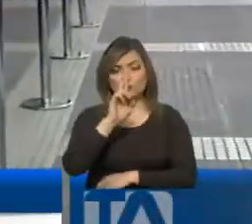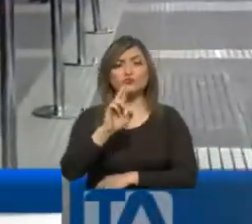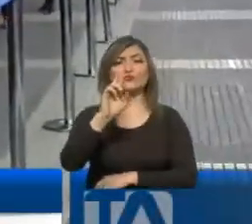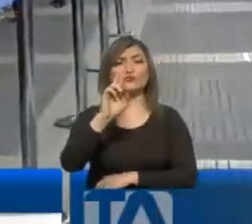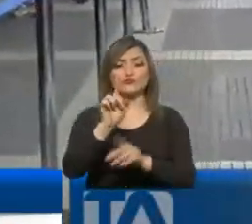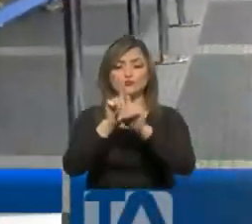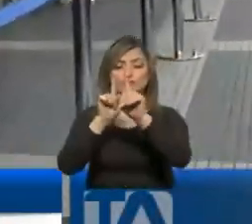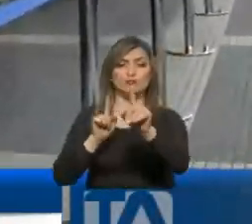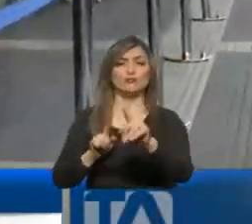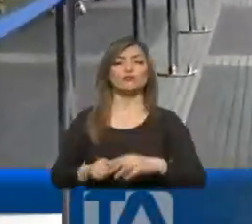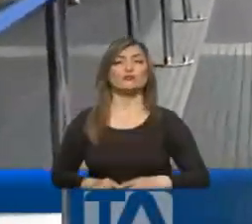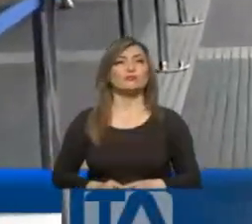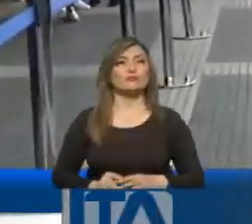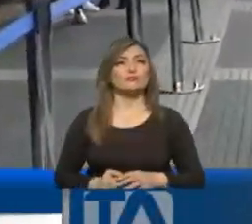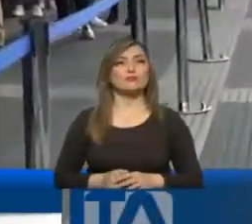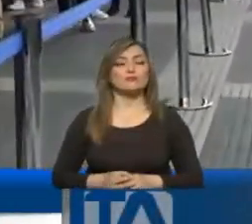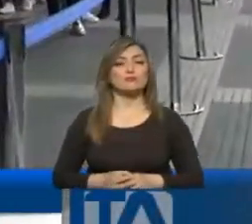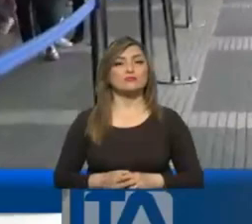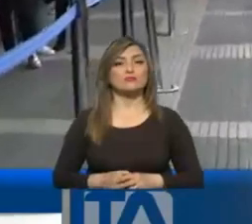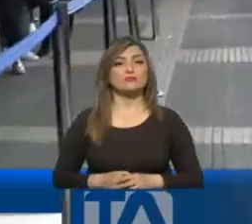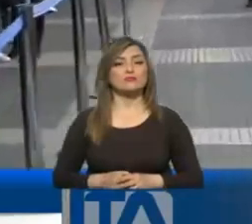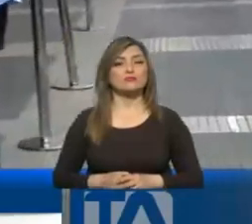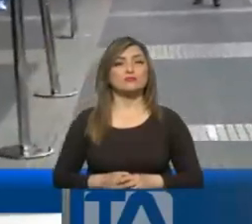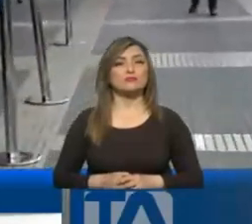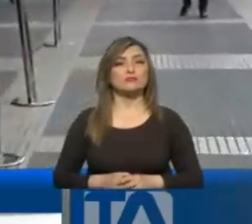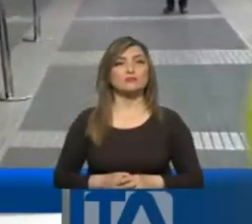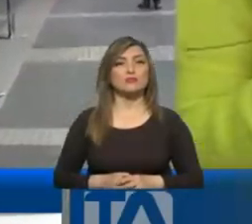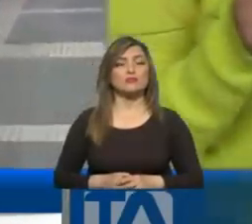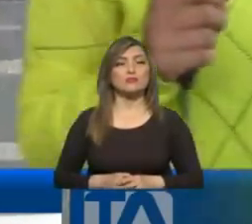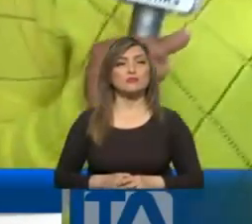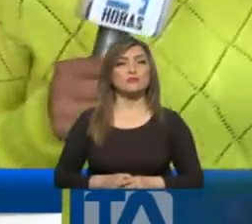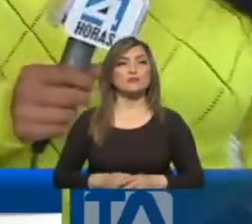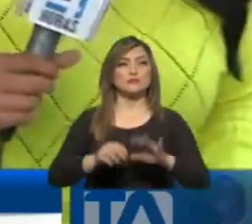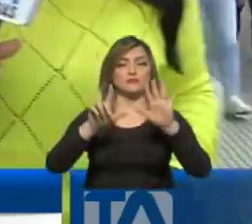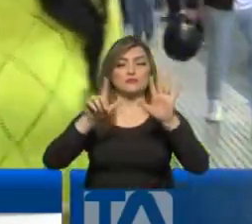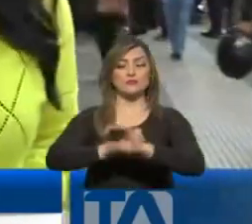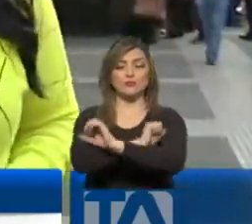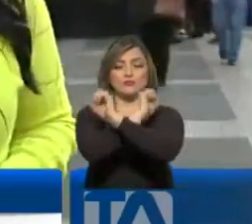el distanciamiento social. Son exactamente las